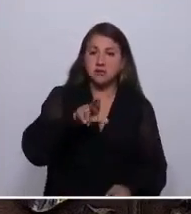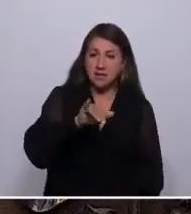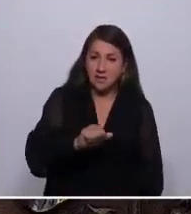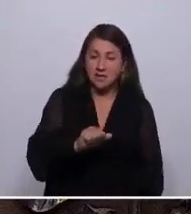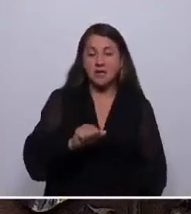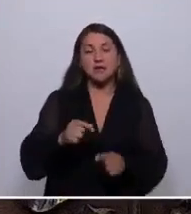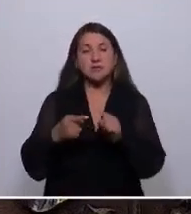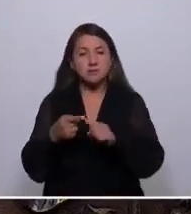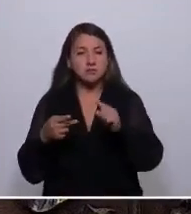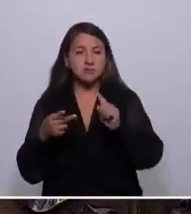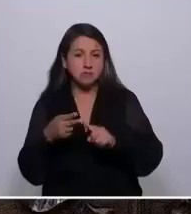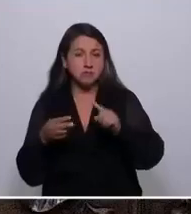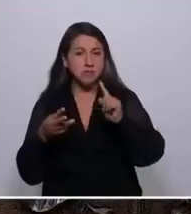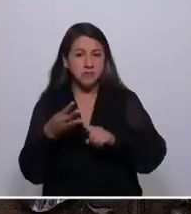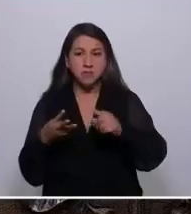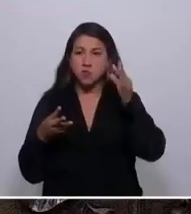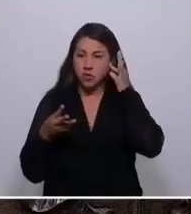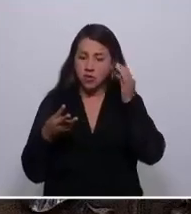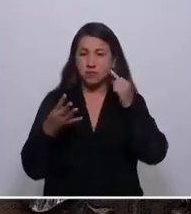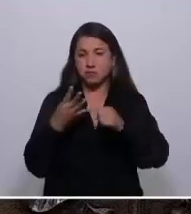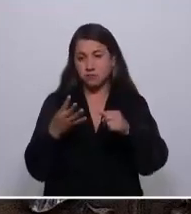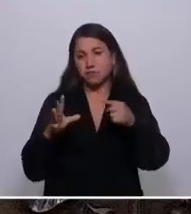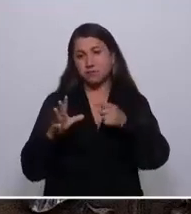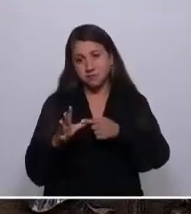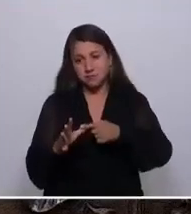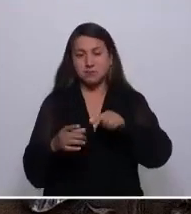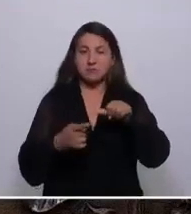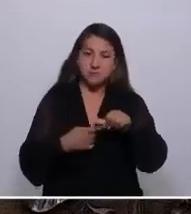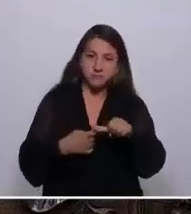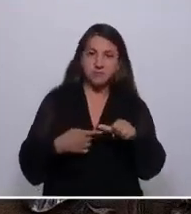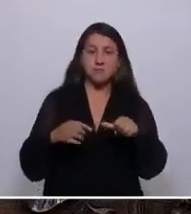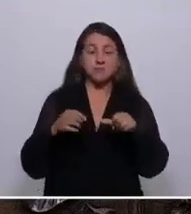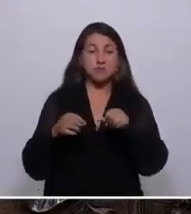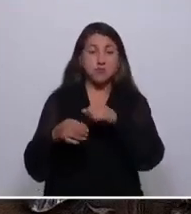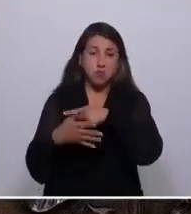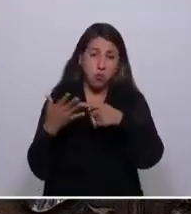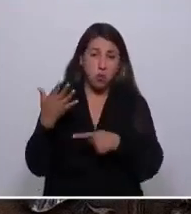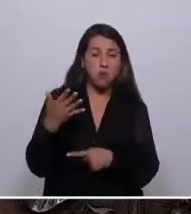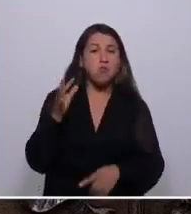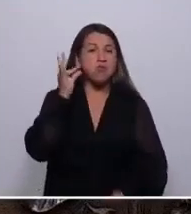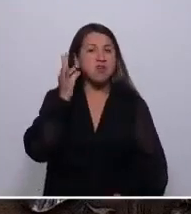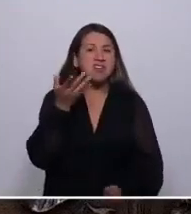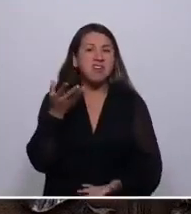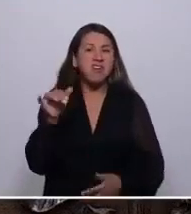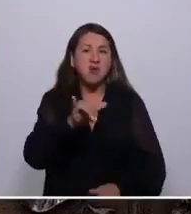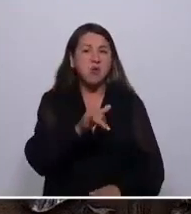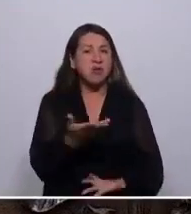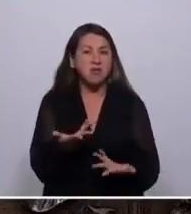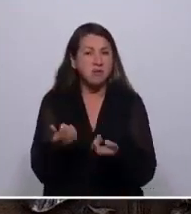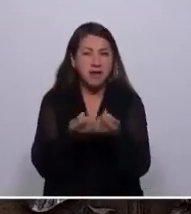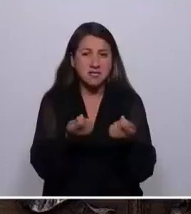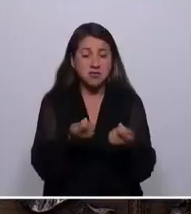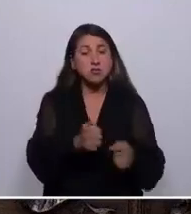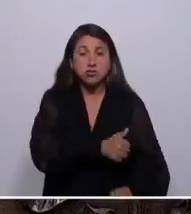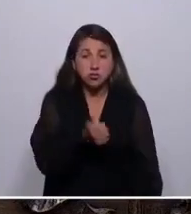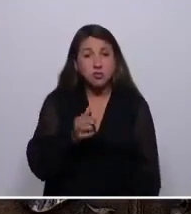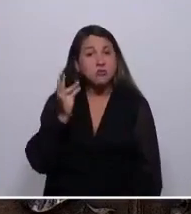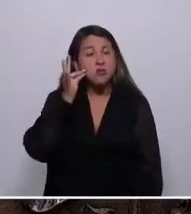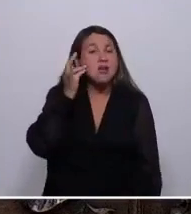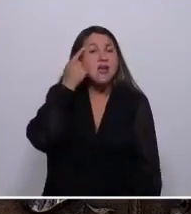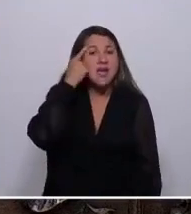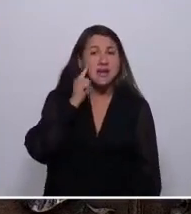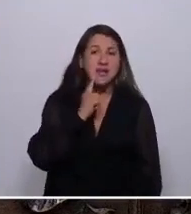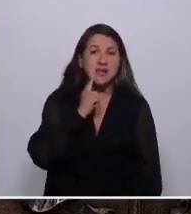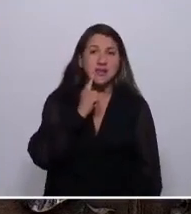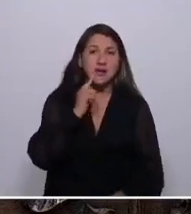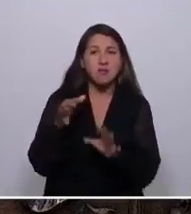Alison Calderón, Mariana, Lisel, Alejandra, Bianca, Solange. ¿Qué tienen todas de ellas en común? Todas son mujeres heridas cruelmente por